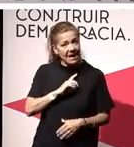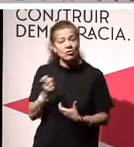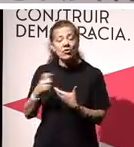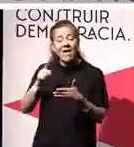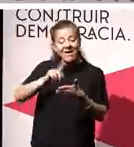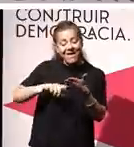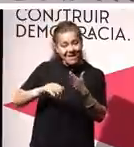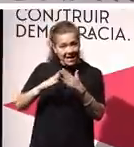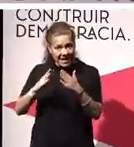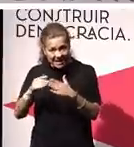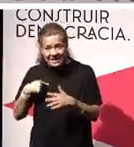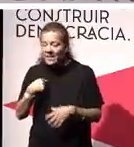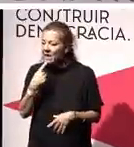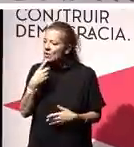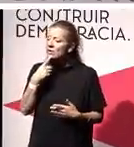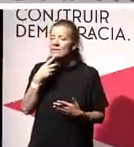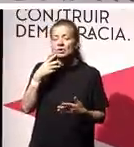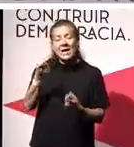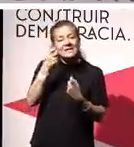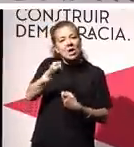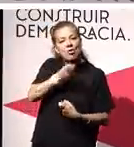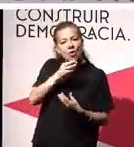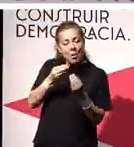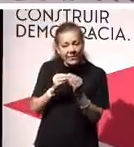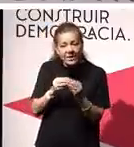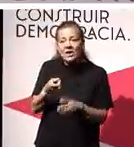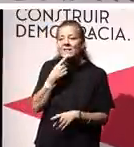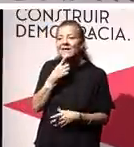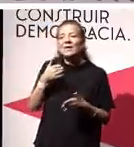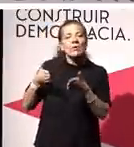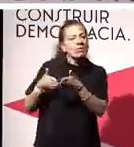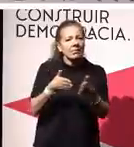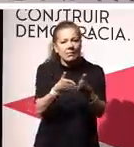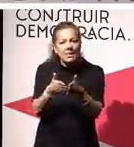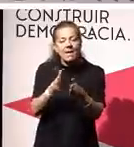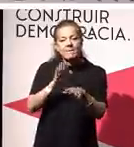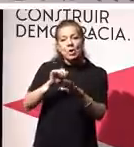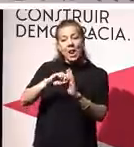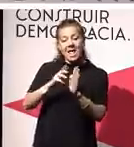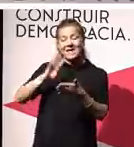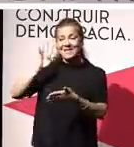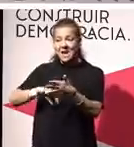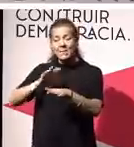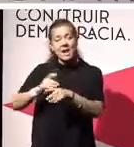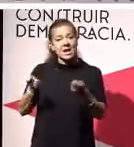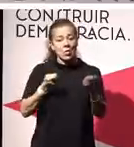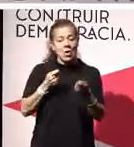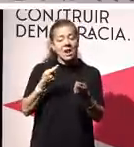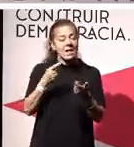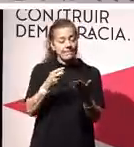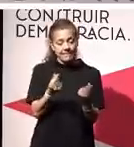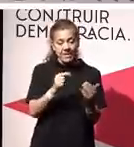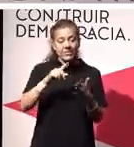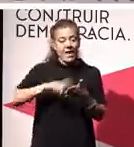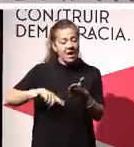inquilinas, que fijaron el camino, que mostraron y señalaron cuál era la senda a seguir con la ley catalana para regular los precios del alquiler.